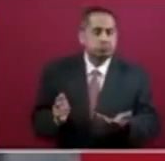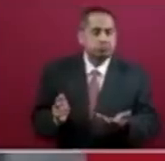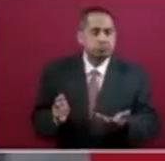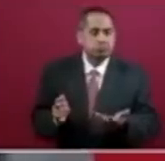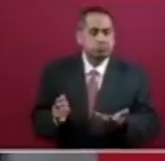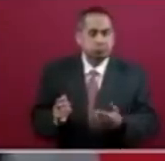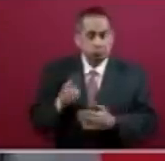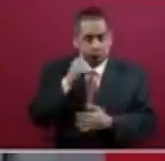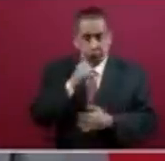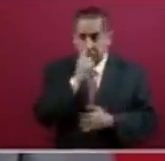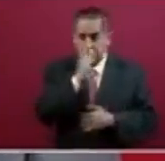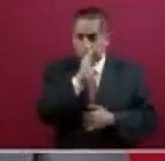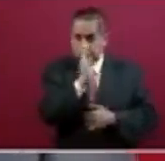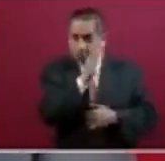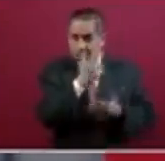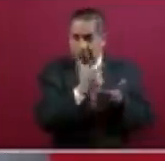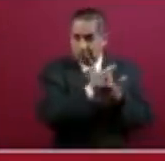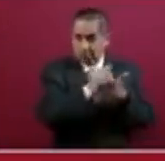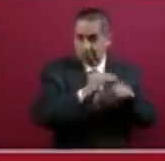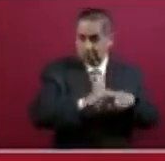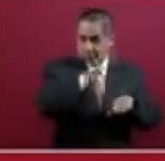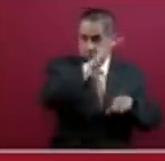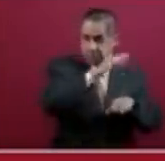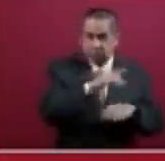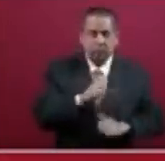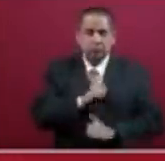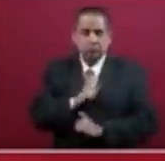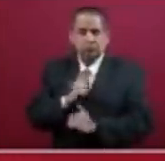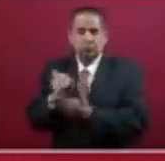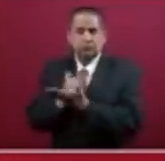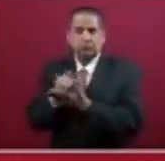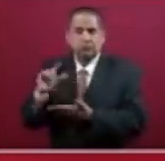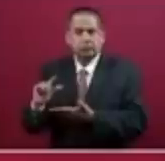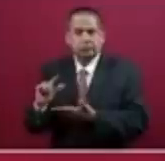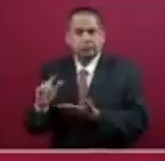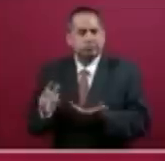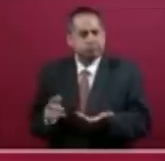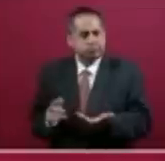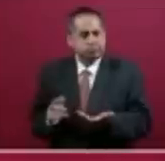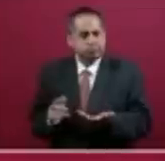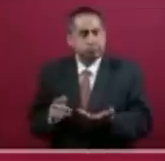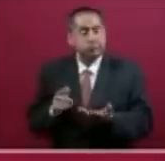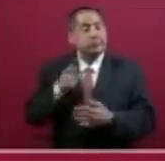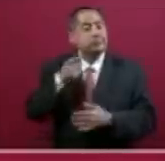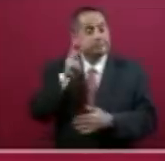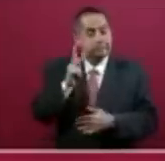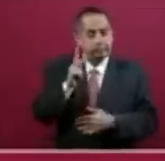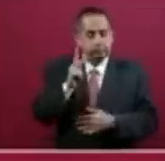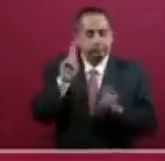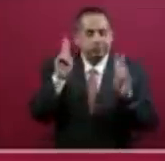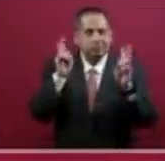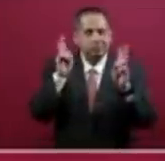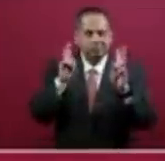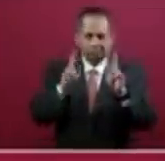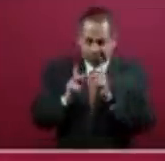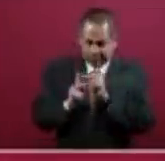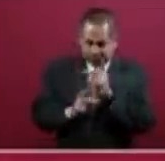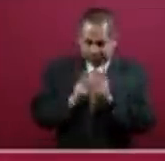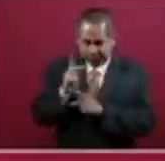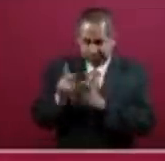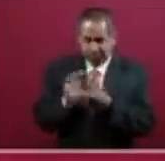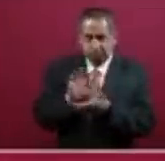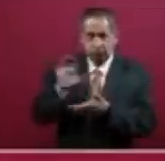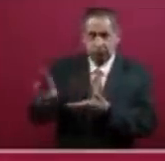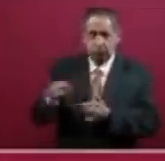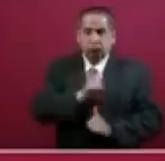O sea, un policía federal gana más que un soldado, pero las prestaciones que tienen